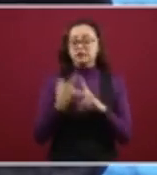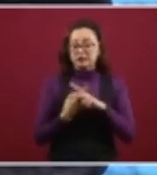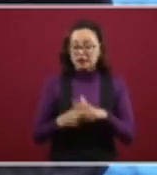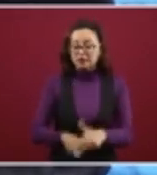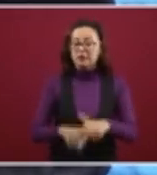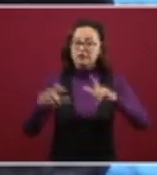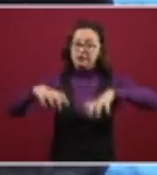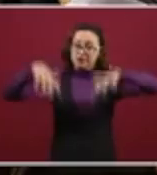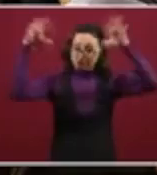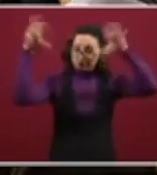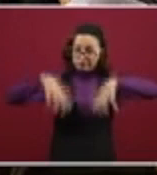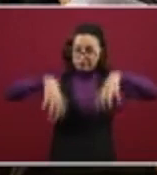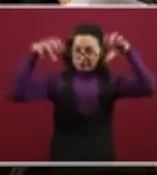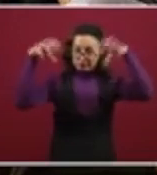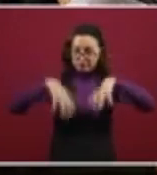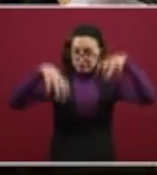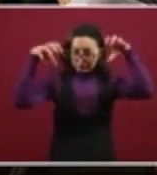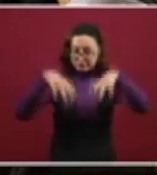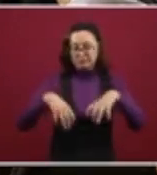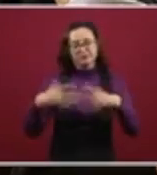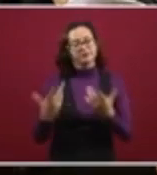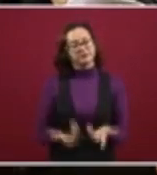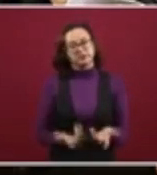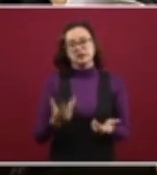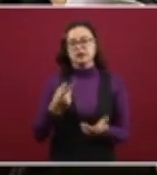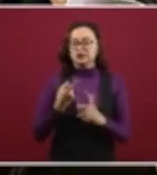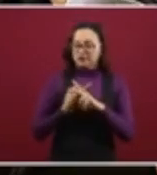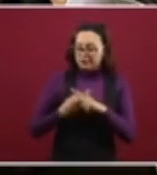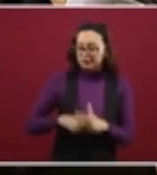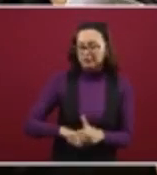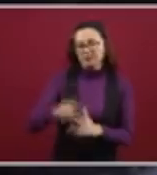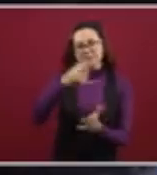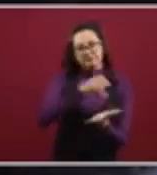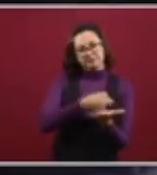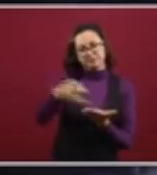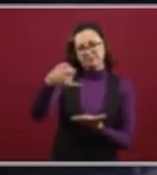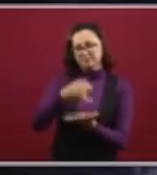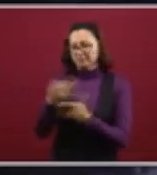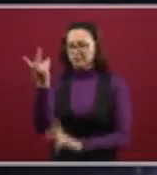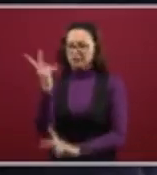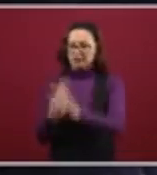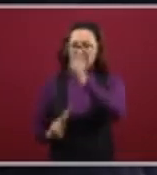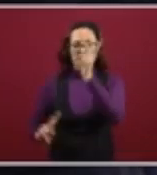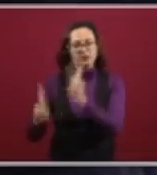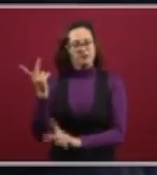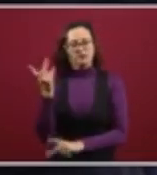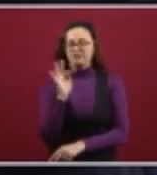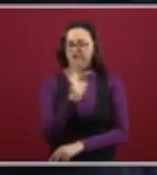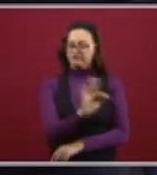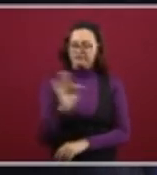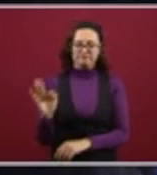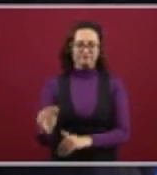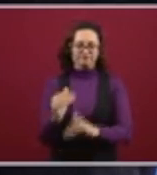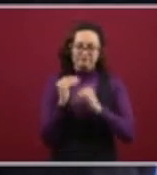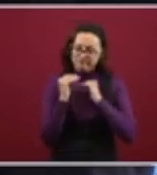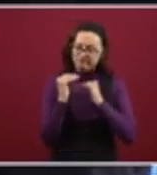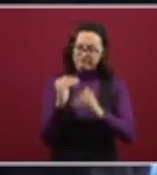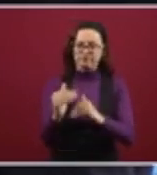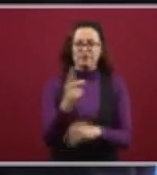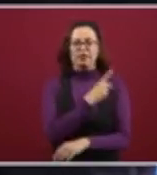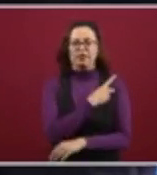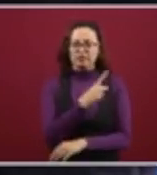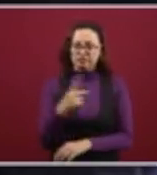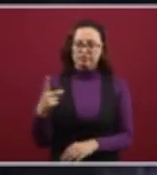hay un proceso ya de siembra, de germinación de los diferentes cultivos, de modo tal de que estamos